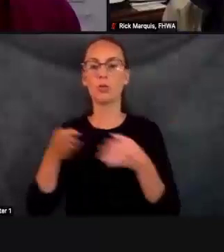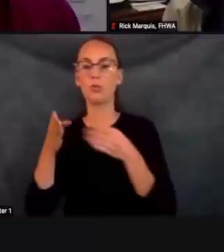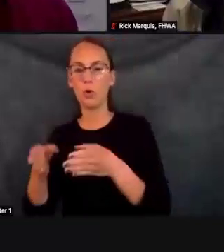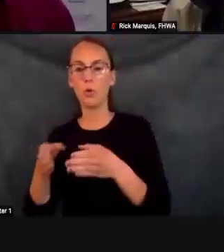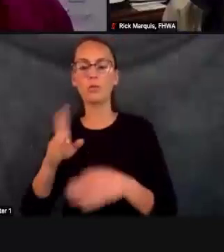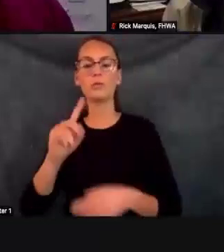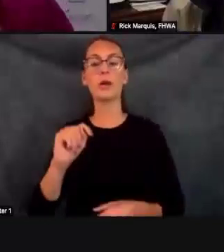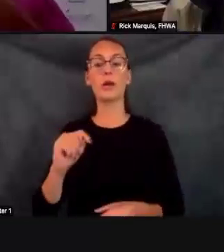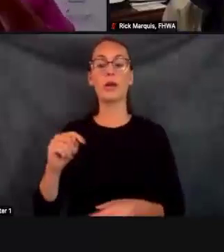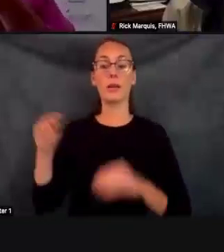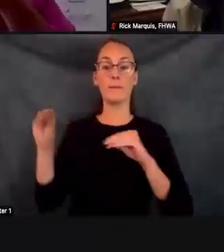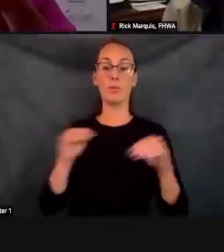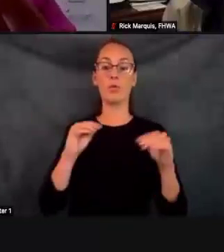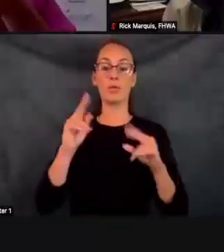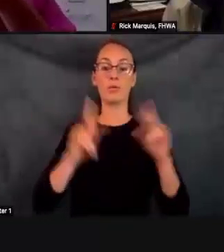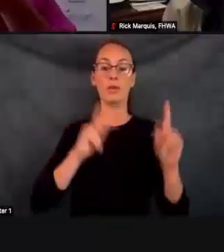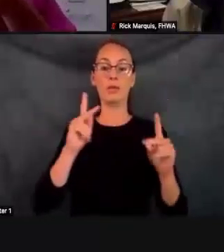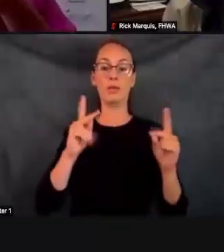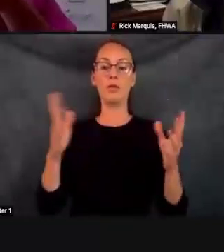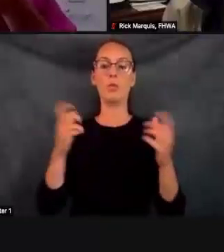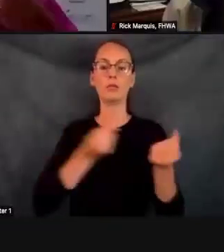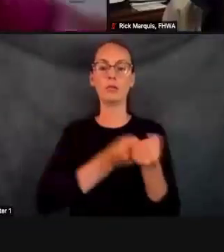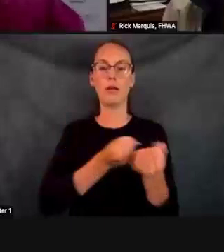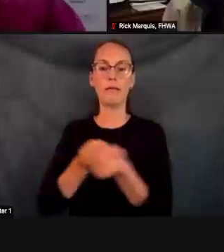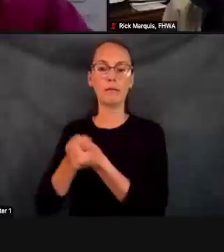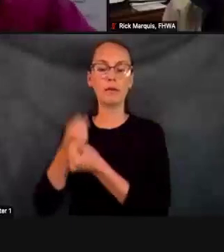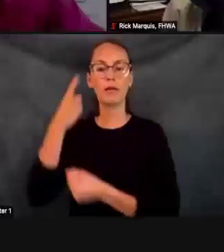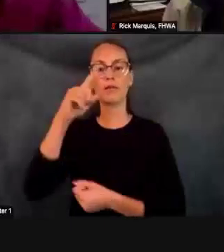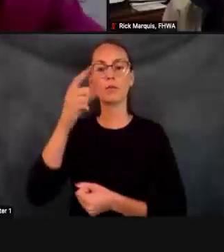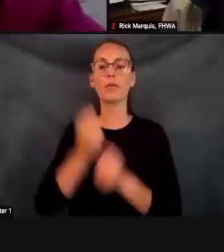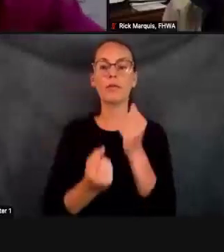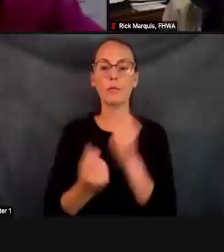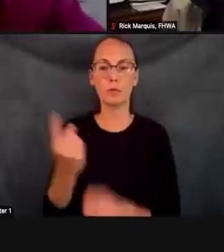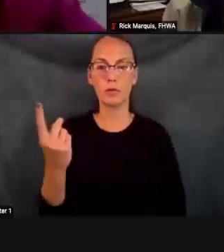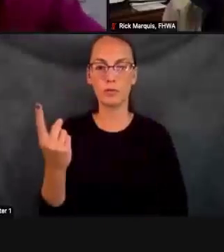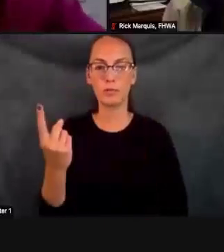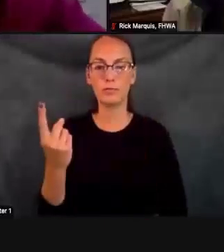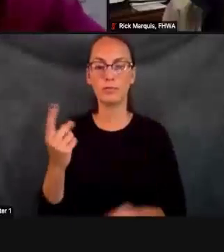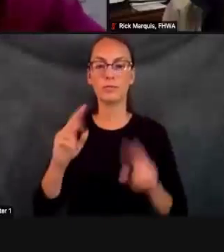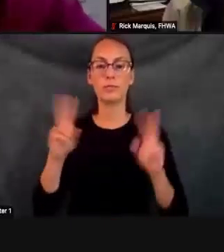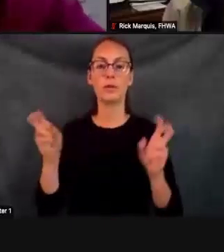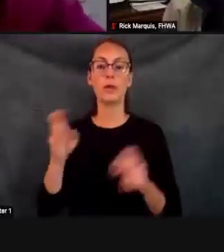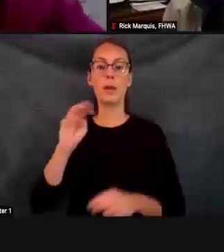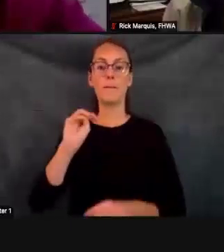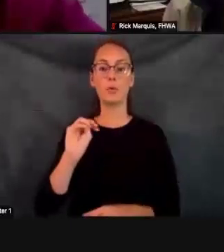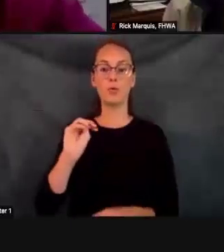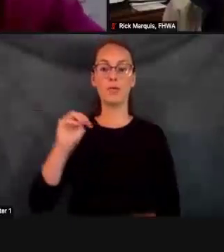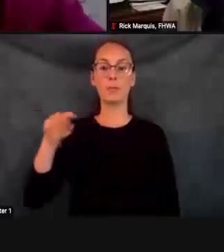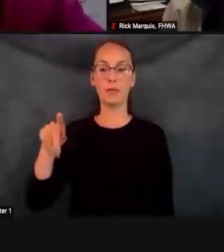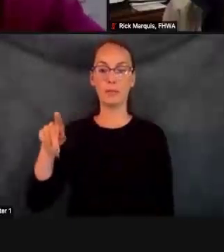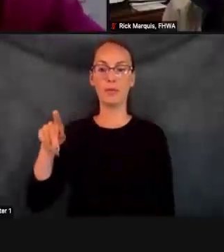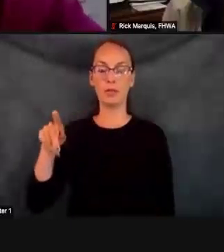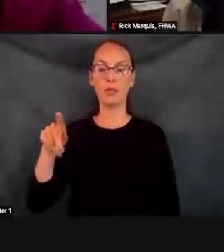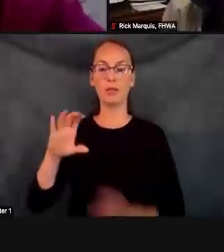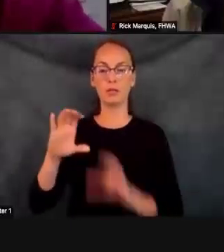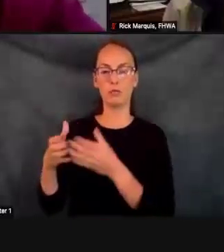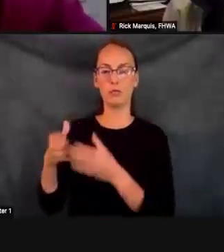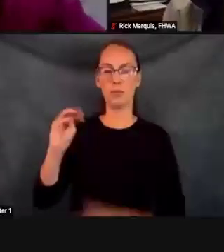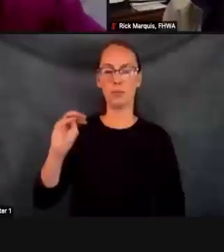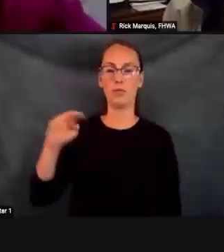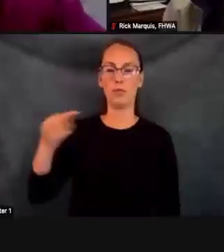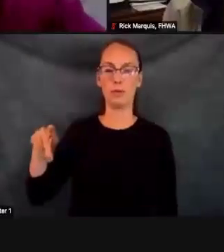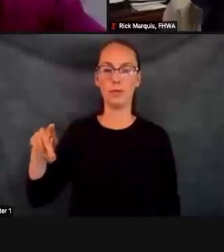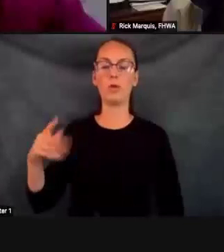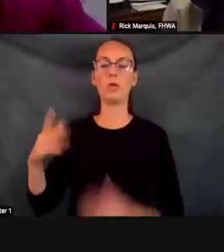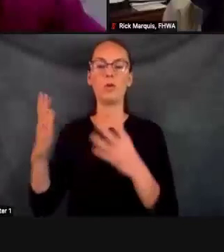personas, moviendo a las personas y no solamente a los vehículos. Moving People me